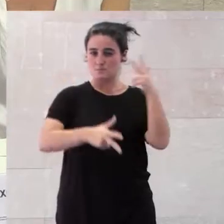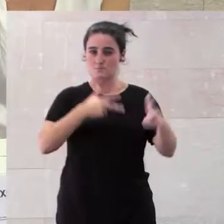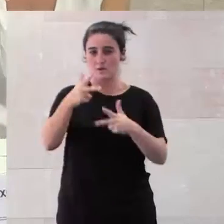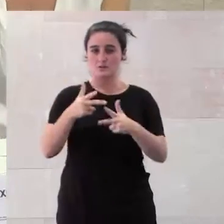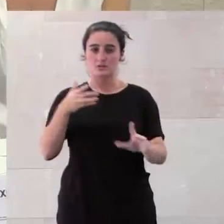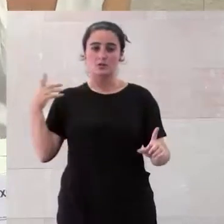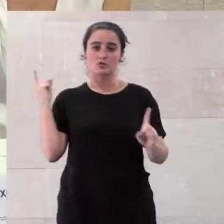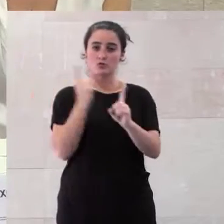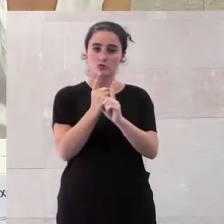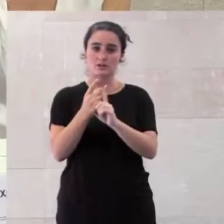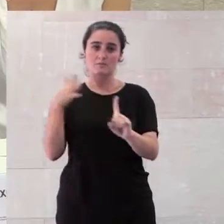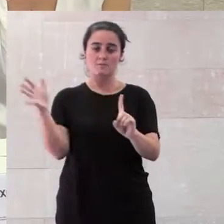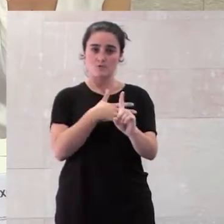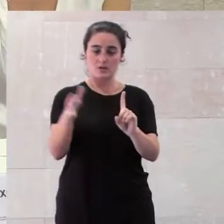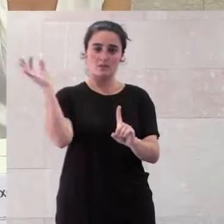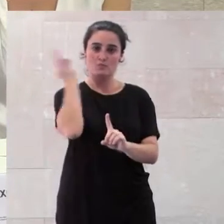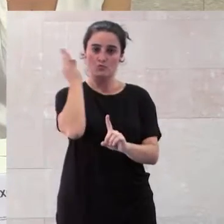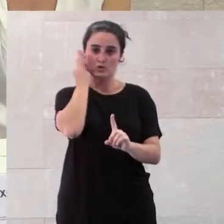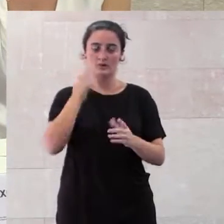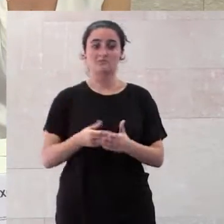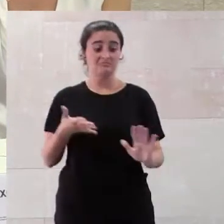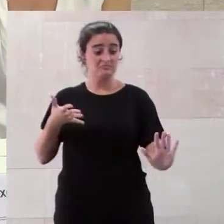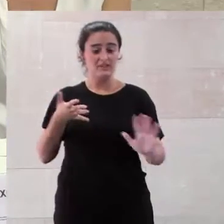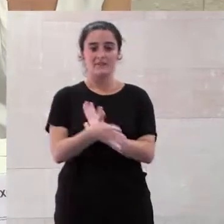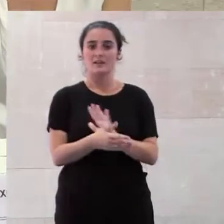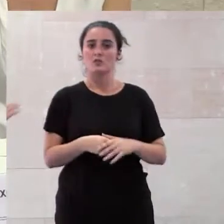las Mujeres. Esto supone una legitimidad